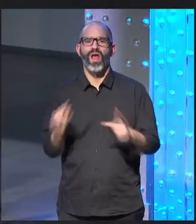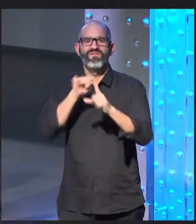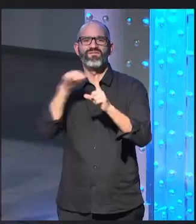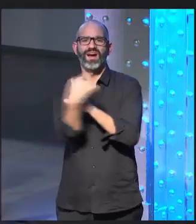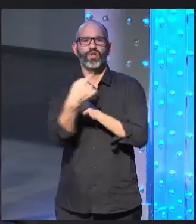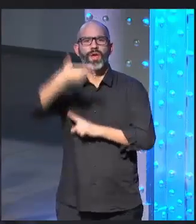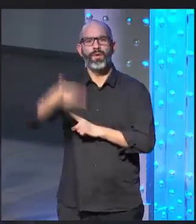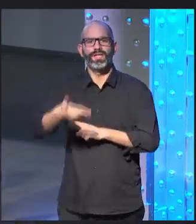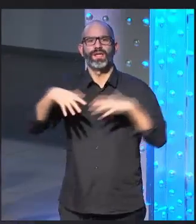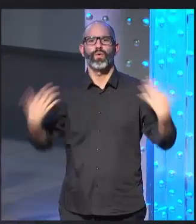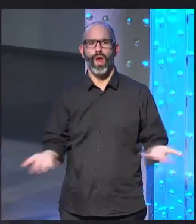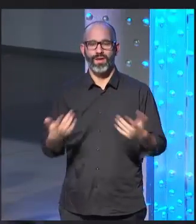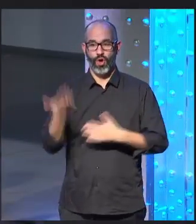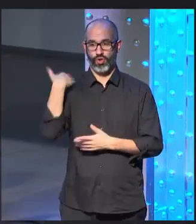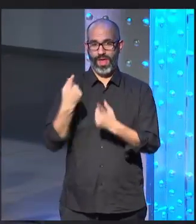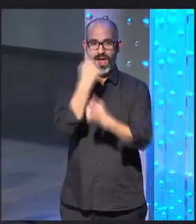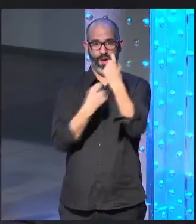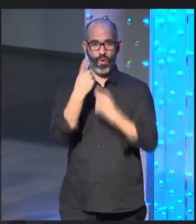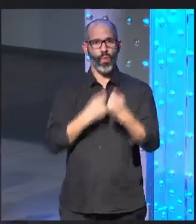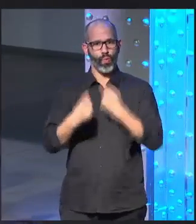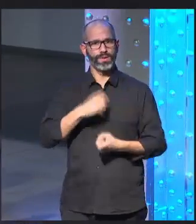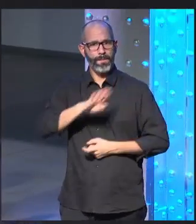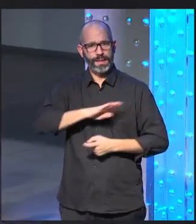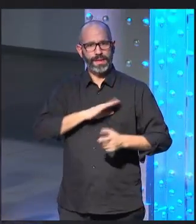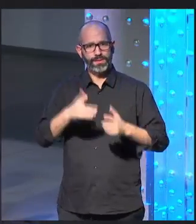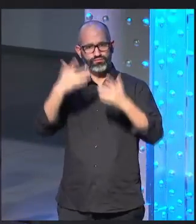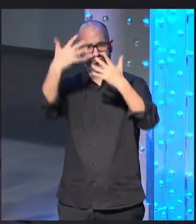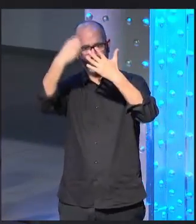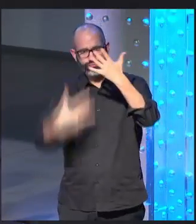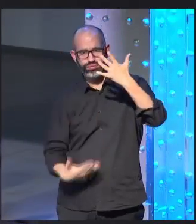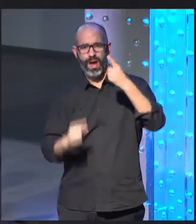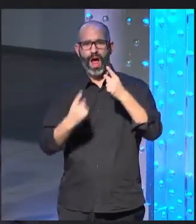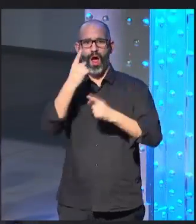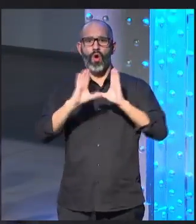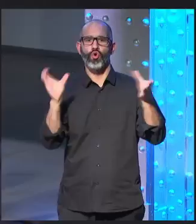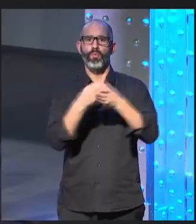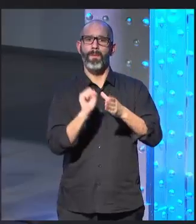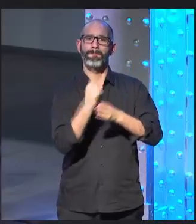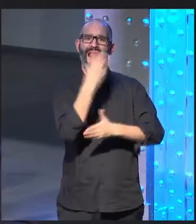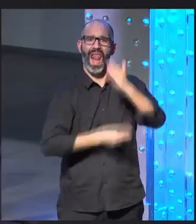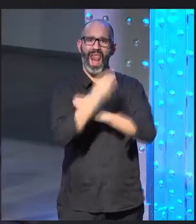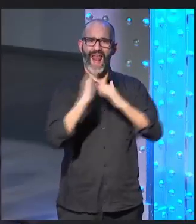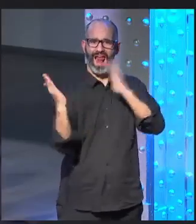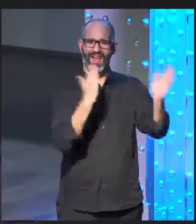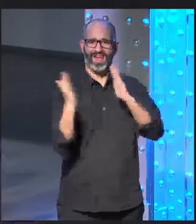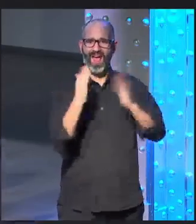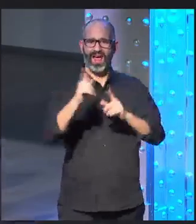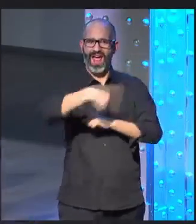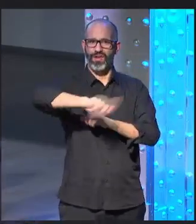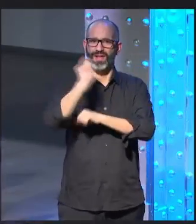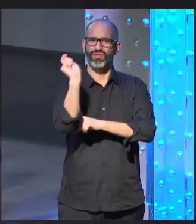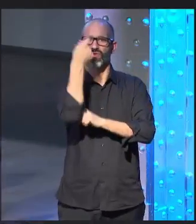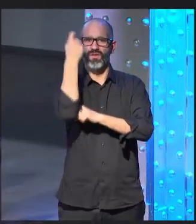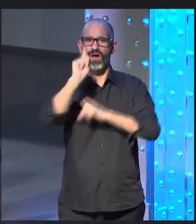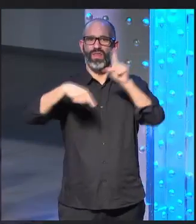factores clave de éxito? Nosotros tenemos una encuesta bastante amplia a aquellos millennials que habían triunfado, aquellos que habían hecho, que habían emprendido algo y